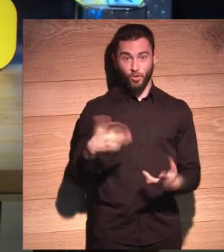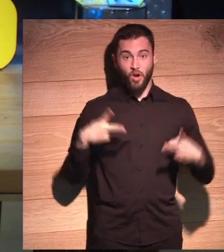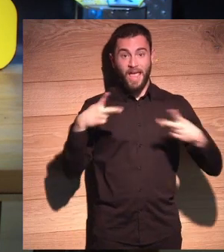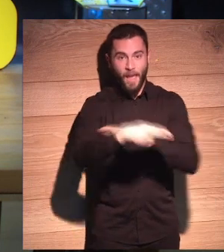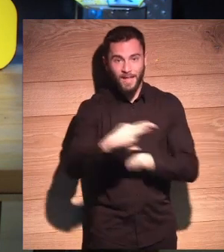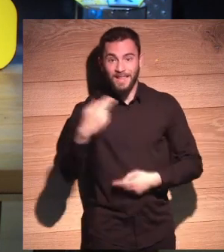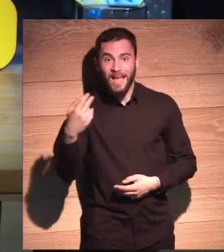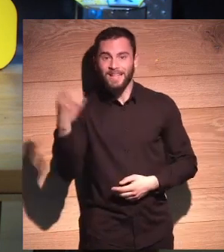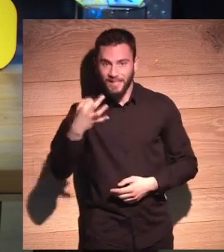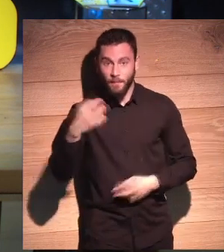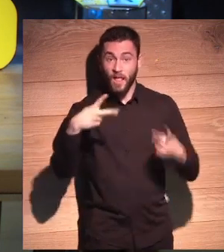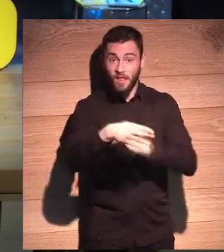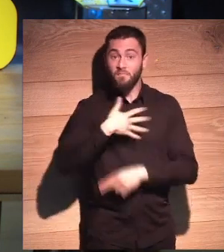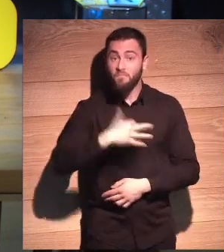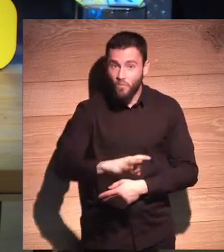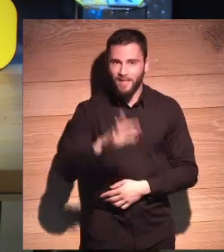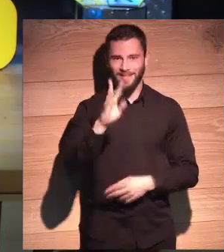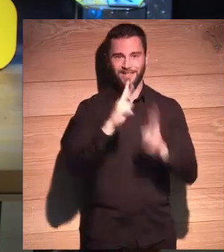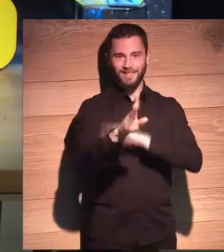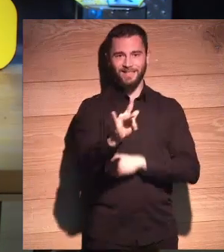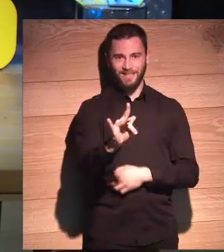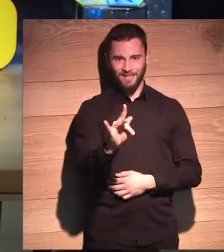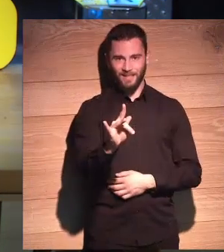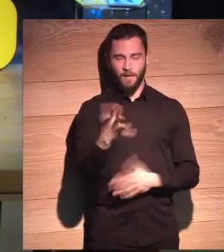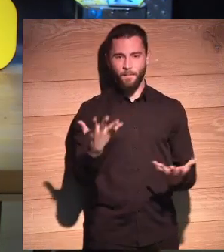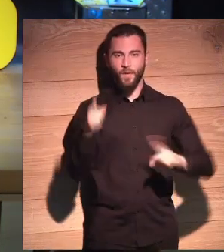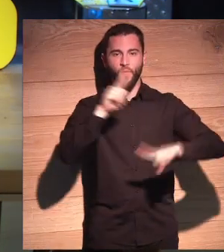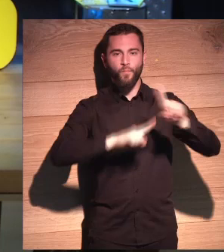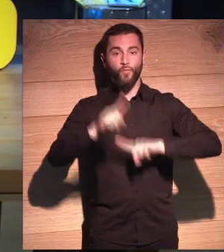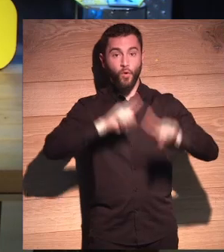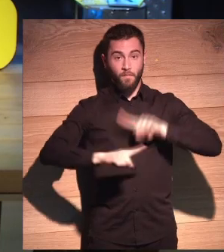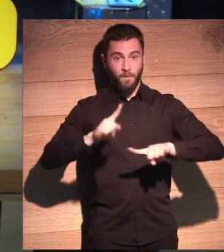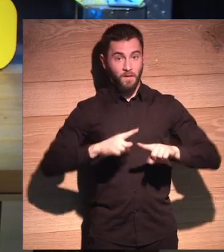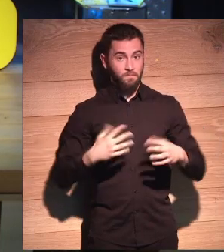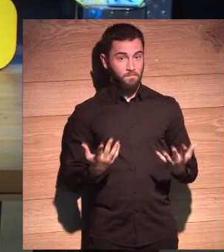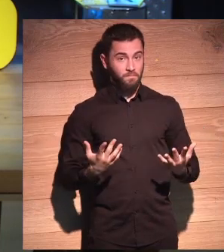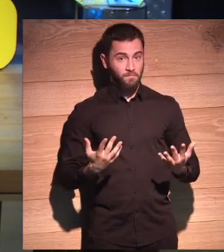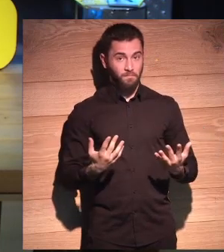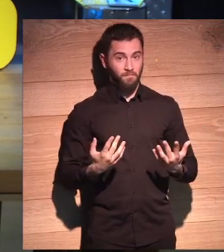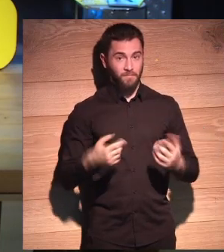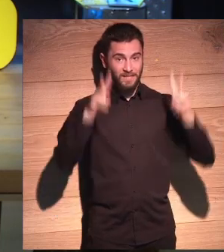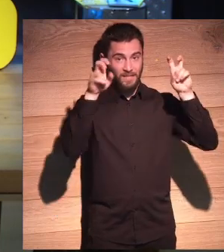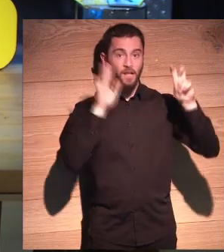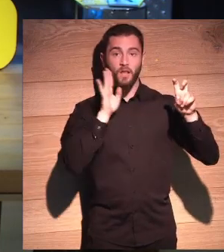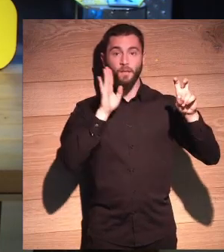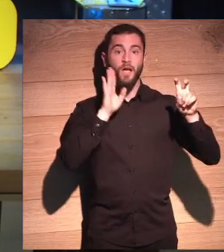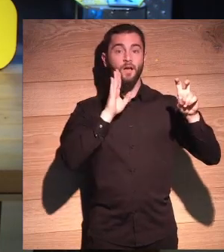impedir? Sí. El problema es que Este